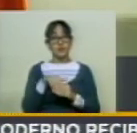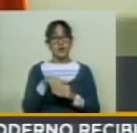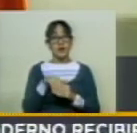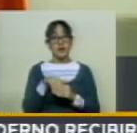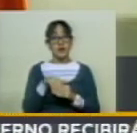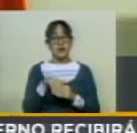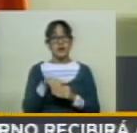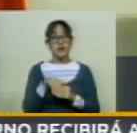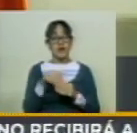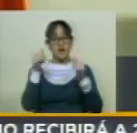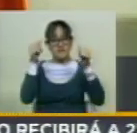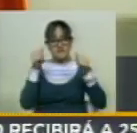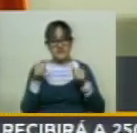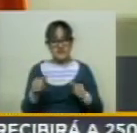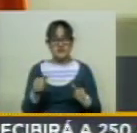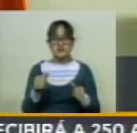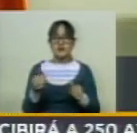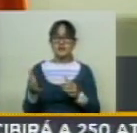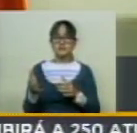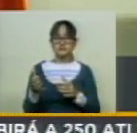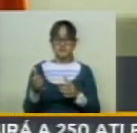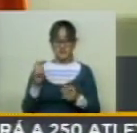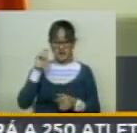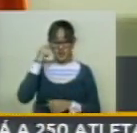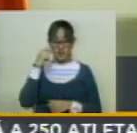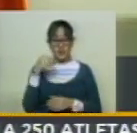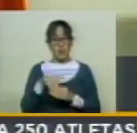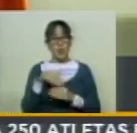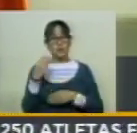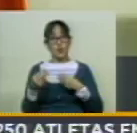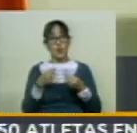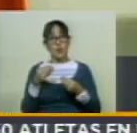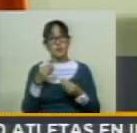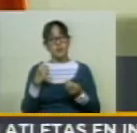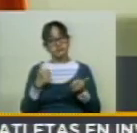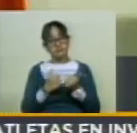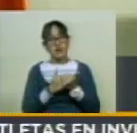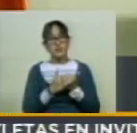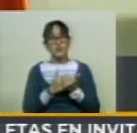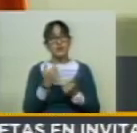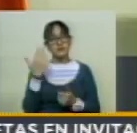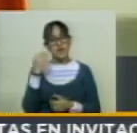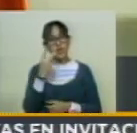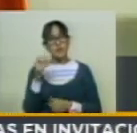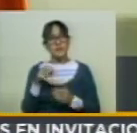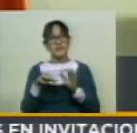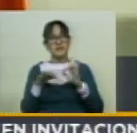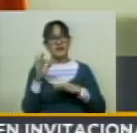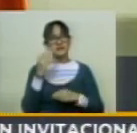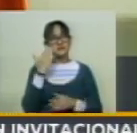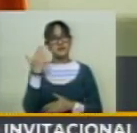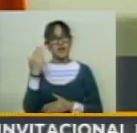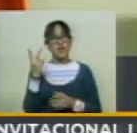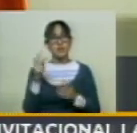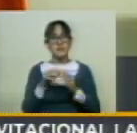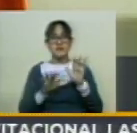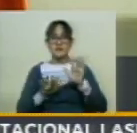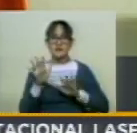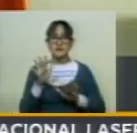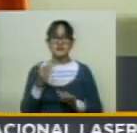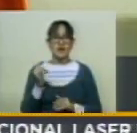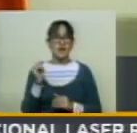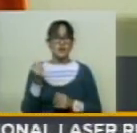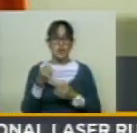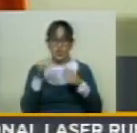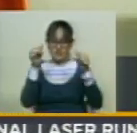sacamos afiches recordando lo que es el voto asistido. Esto fue en el 2013, esto fue en el 2015, tenemos todos